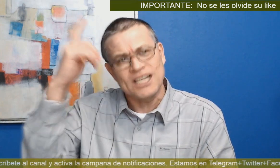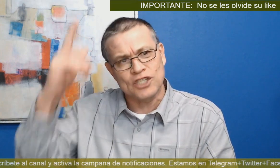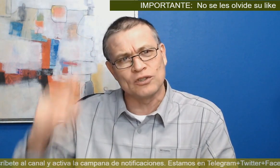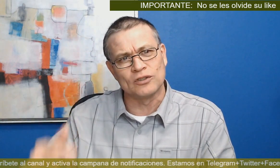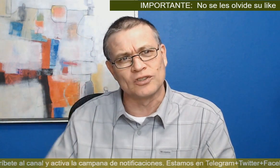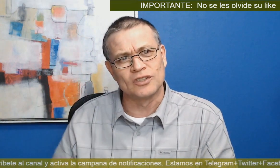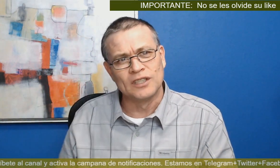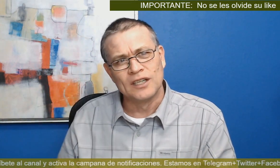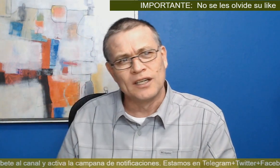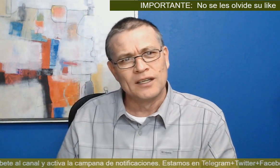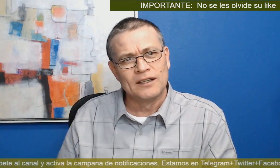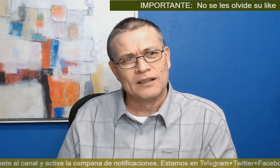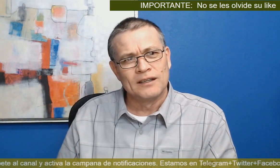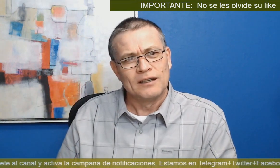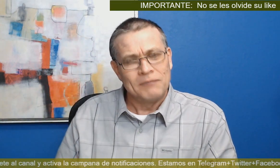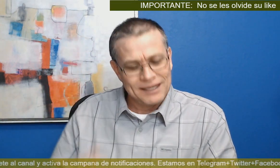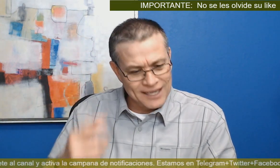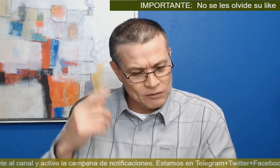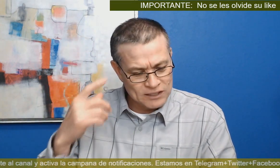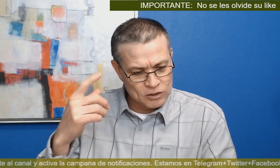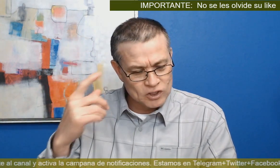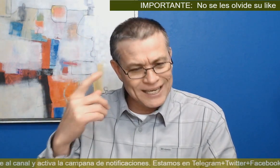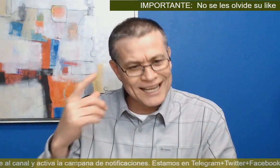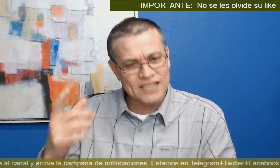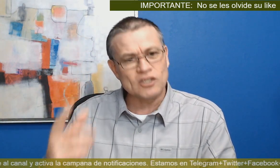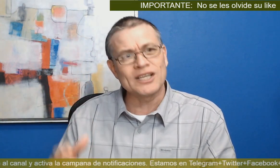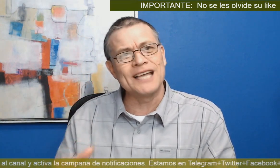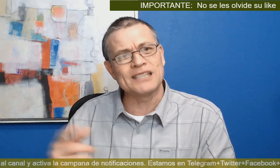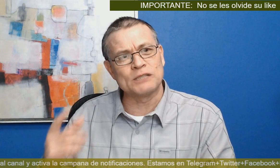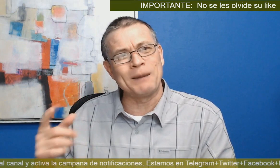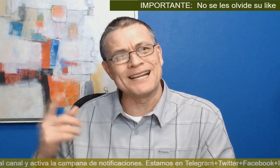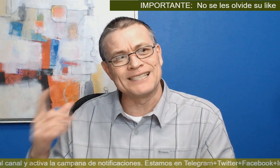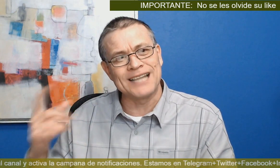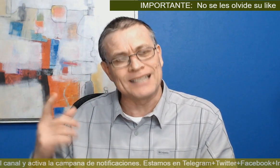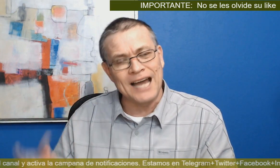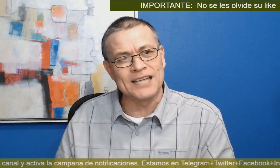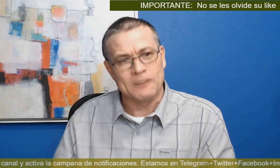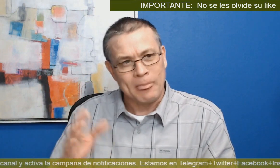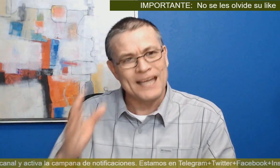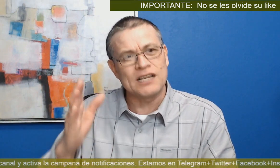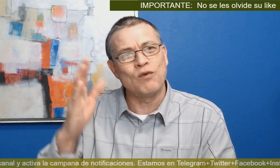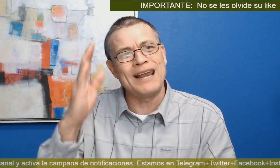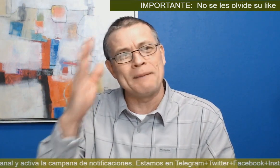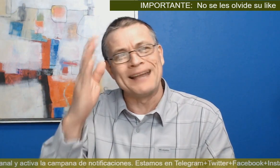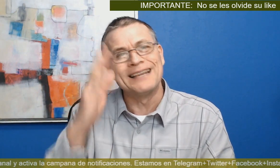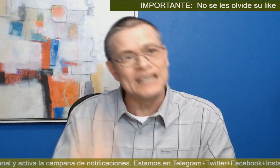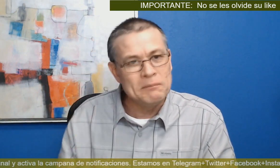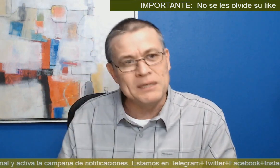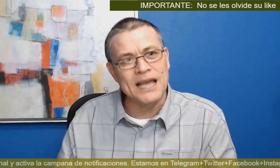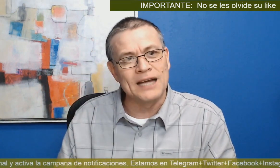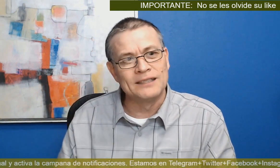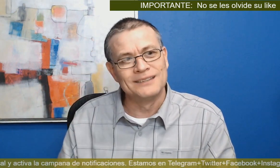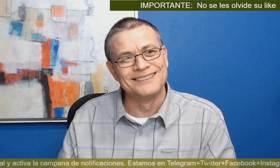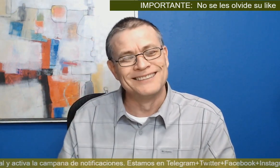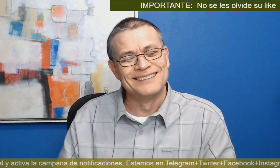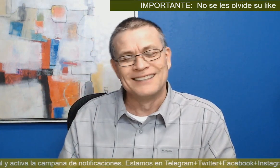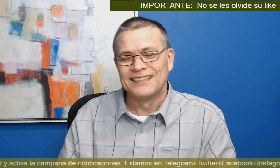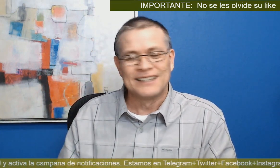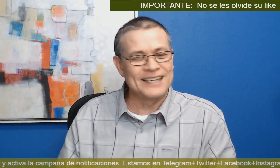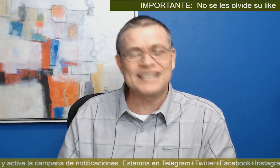derechos vender nuestros derechos a estas paraestatales esa fue la vendimia